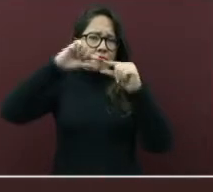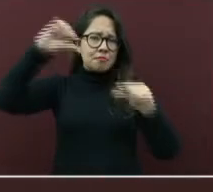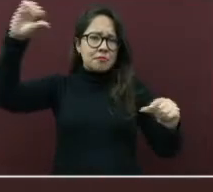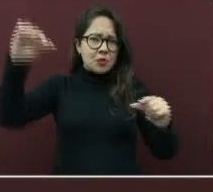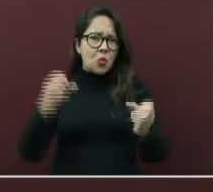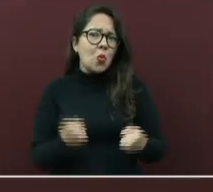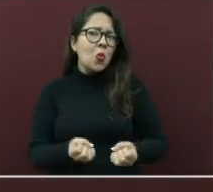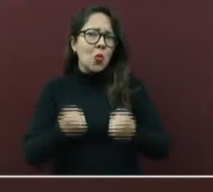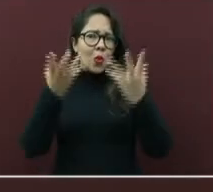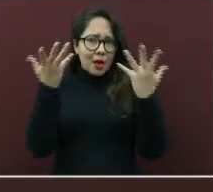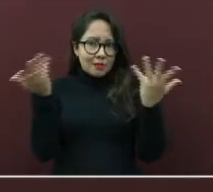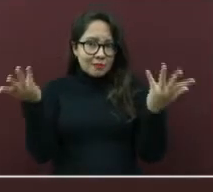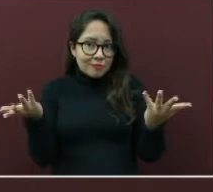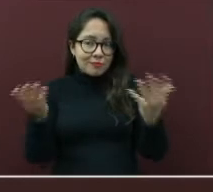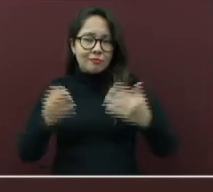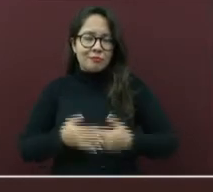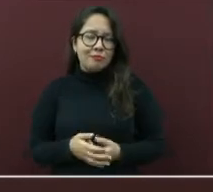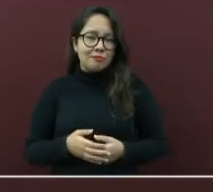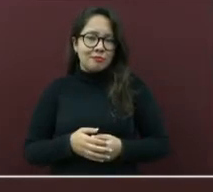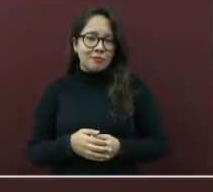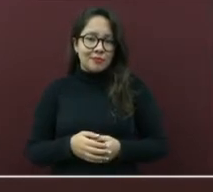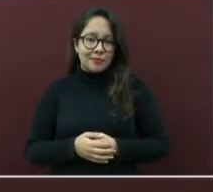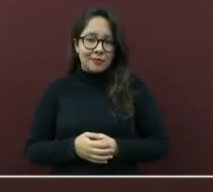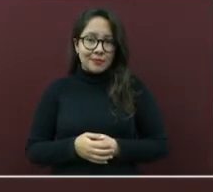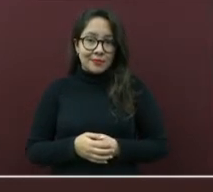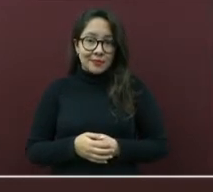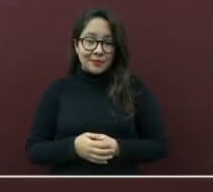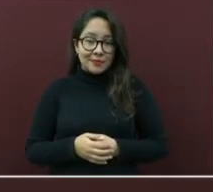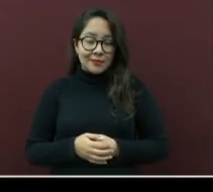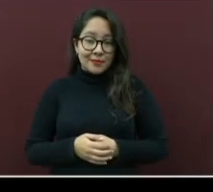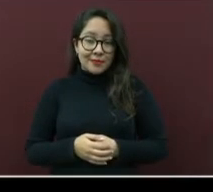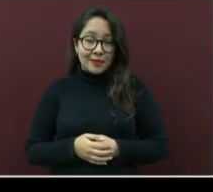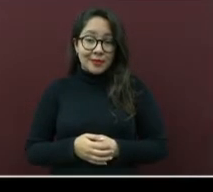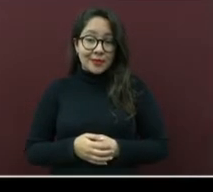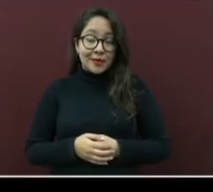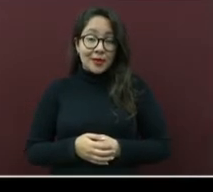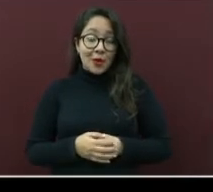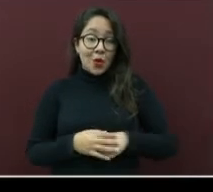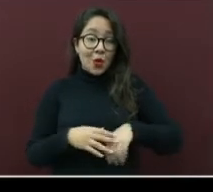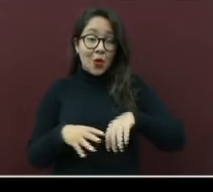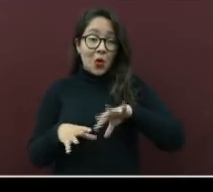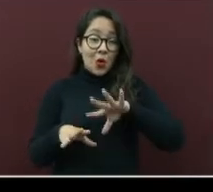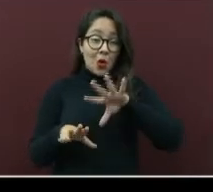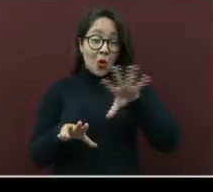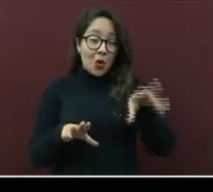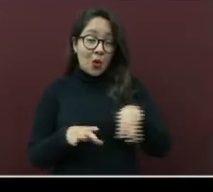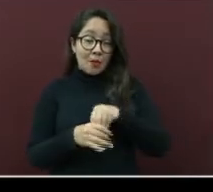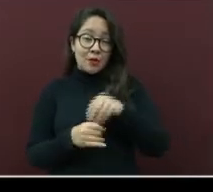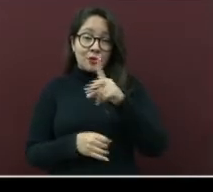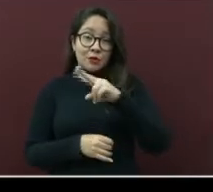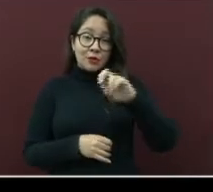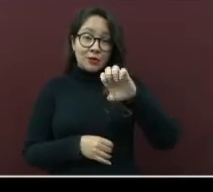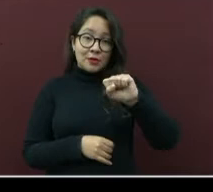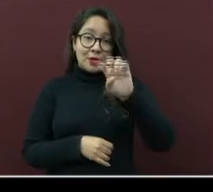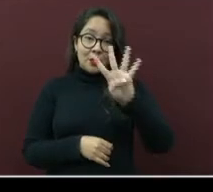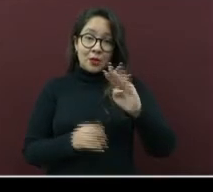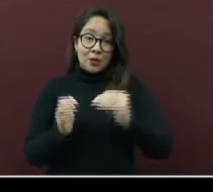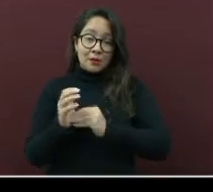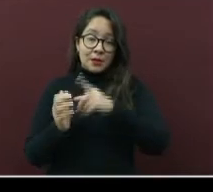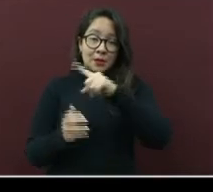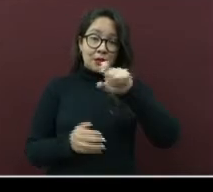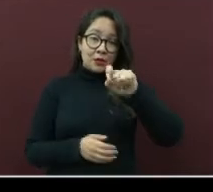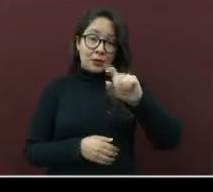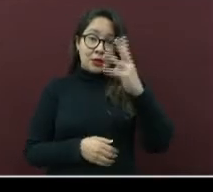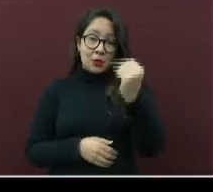probable de kobe 19 en el estado ahora suman 264 mil 129